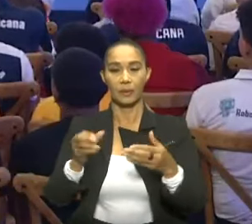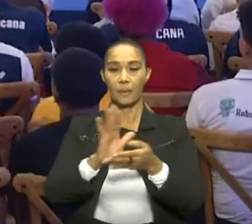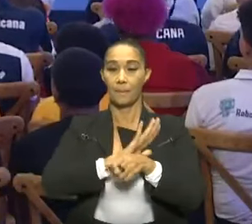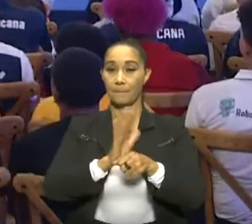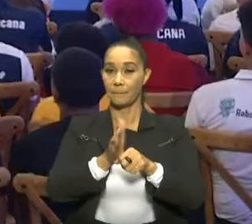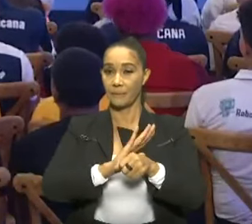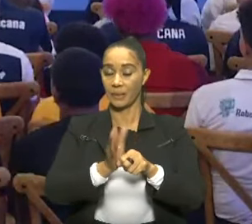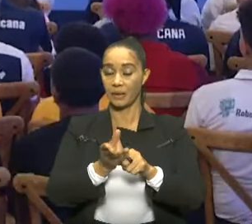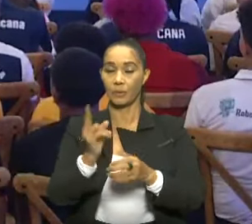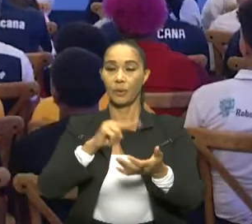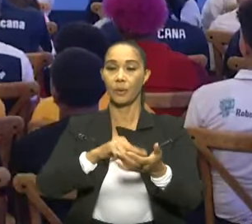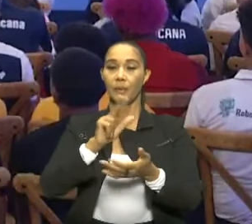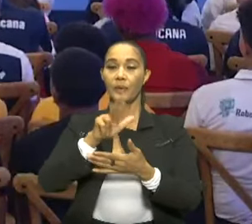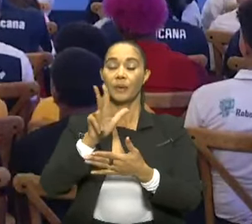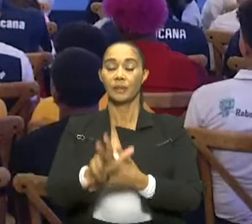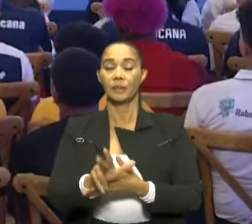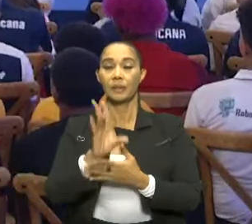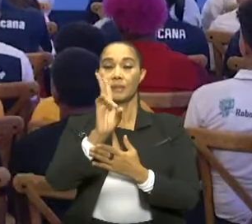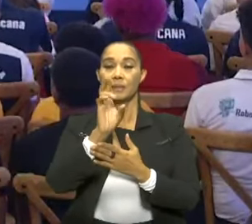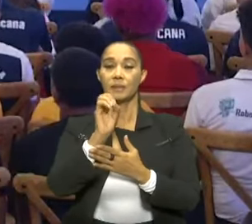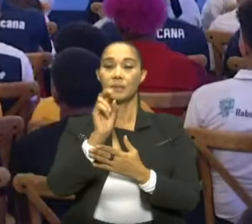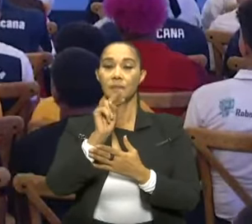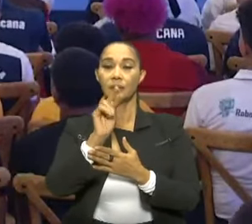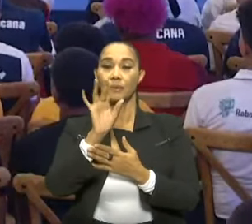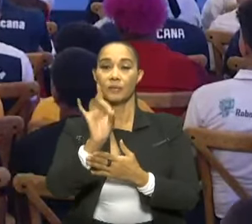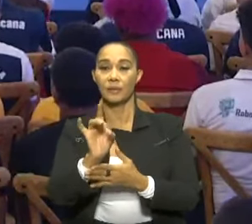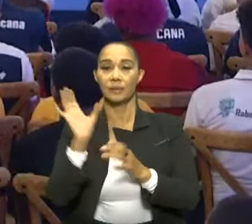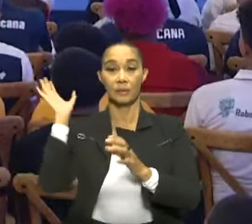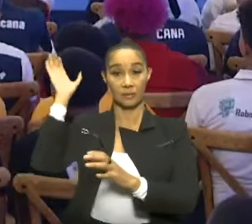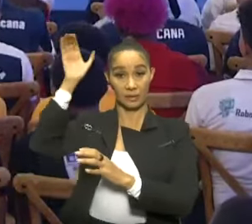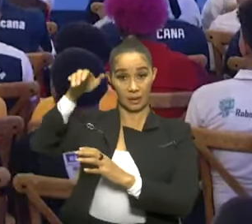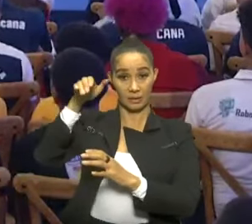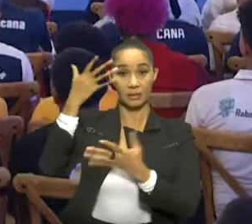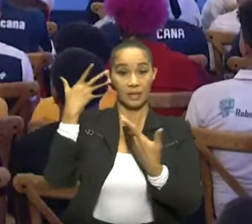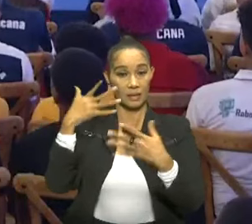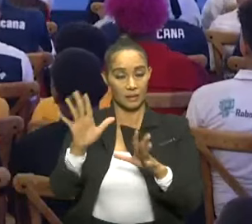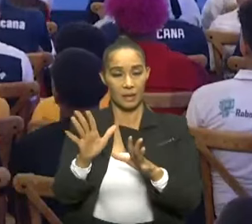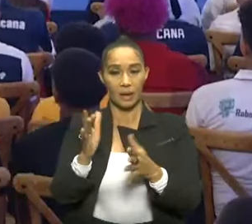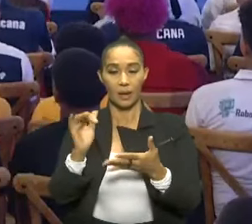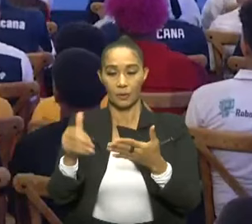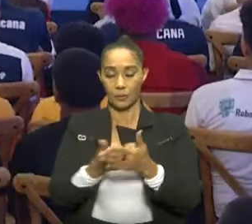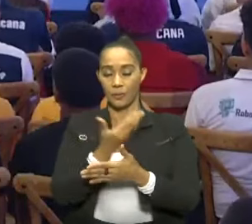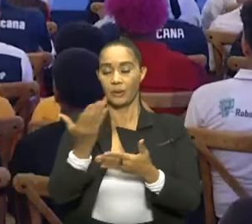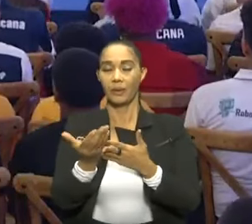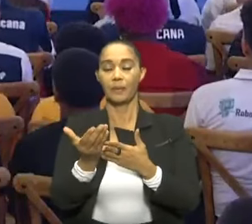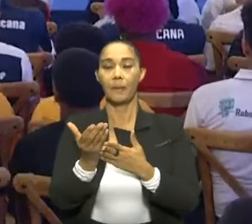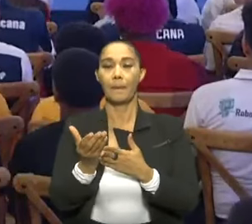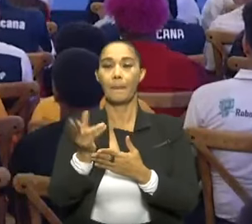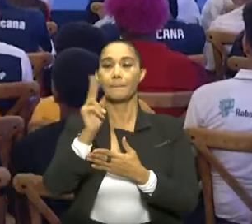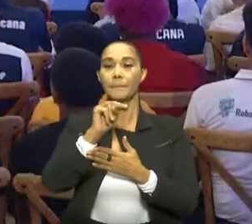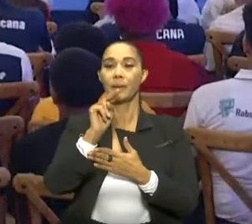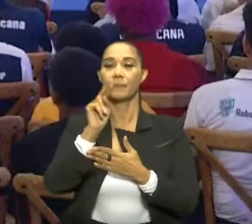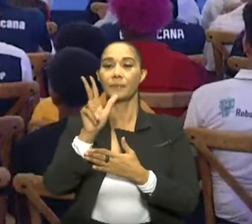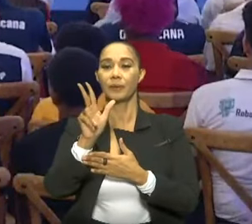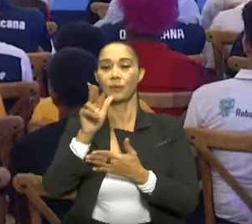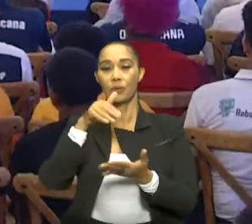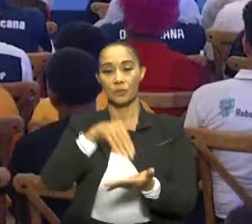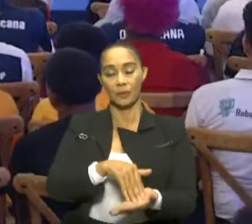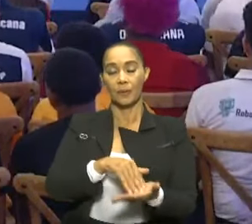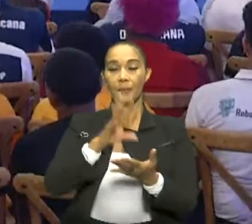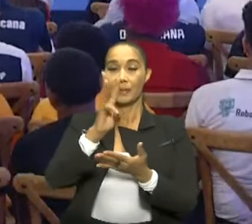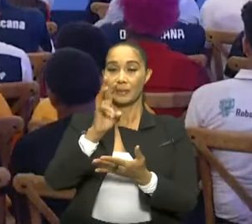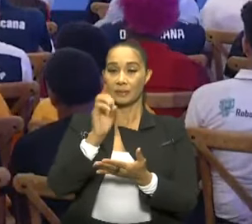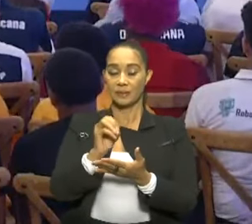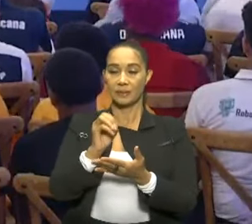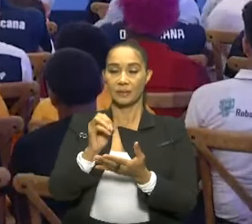Barahona 2023, 726 canchas remozadas, entrega de 22.360 de